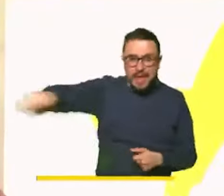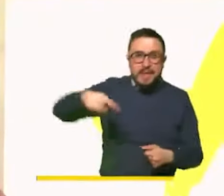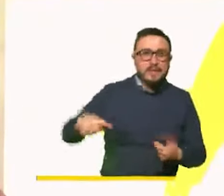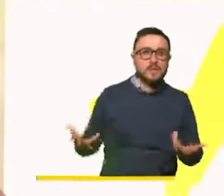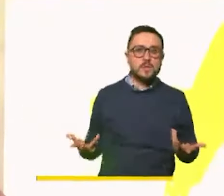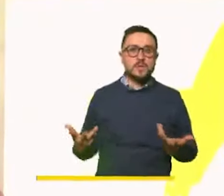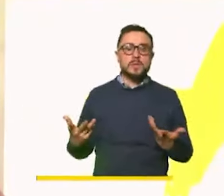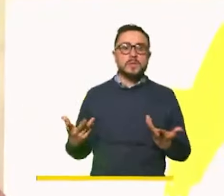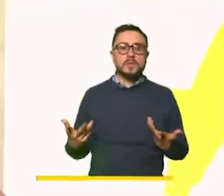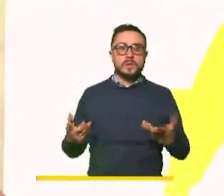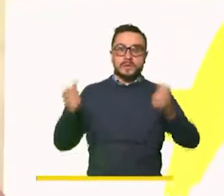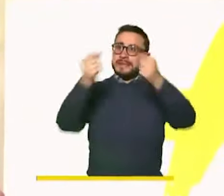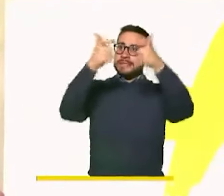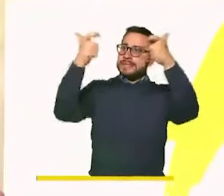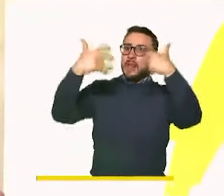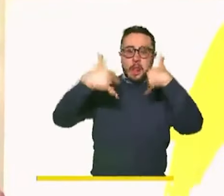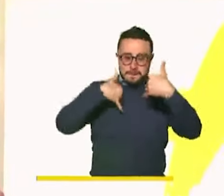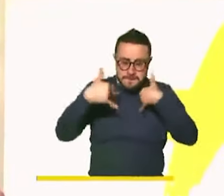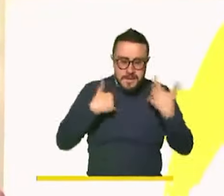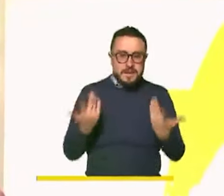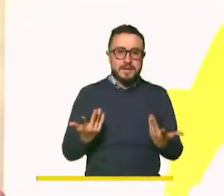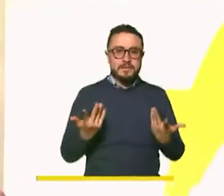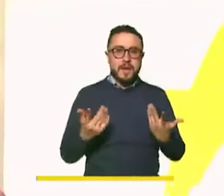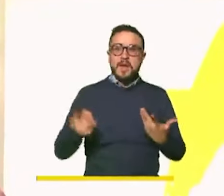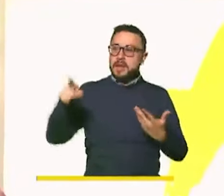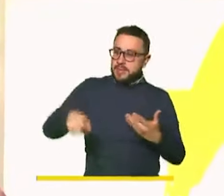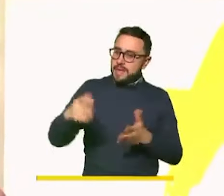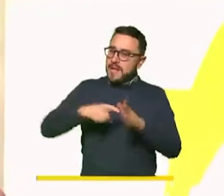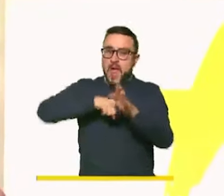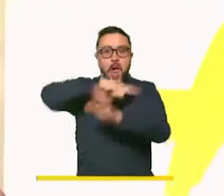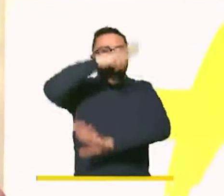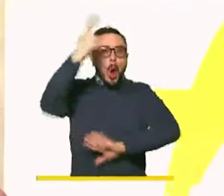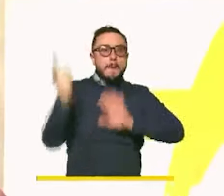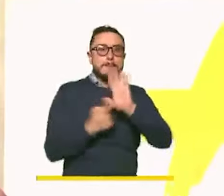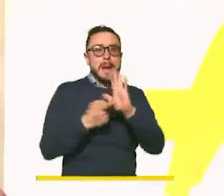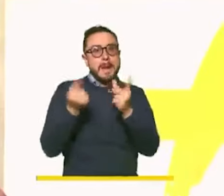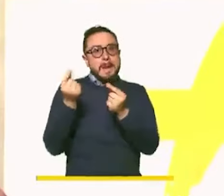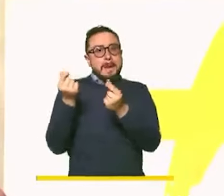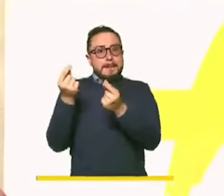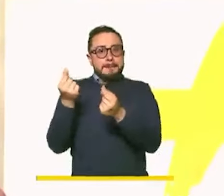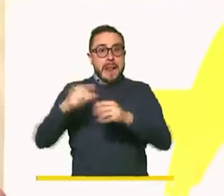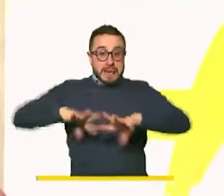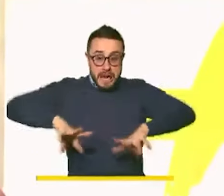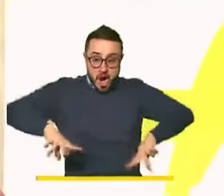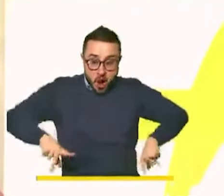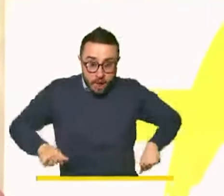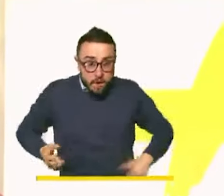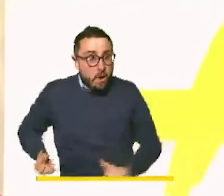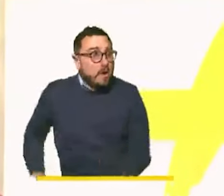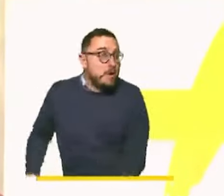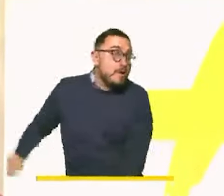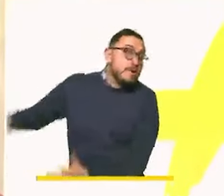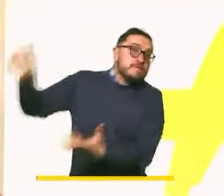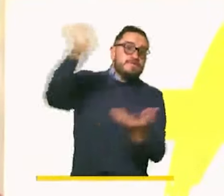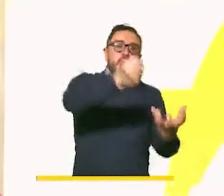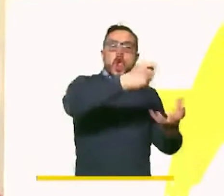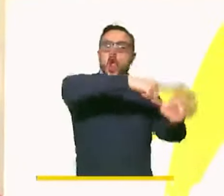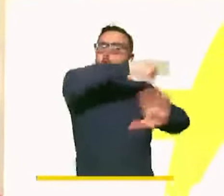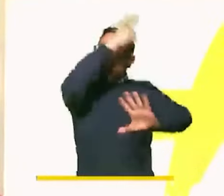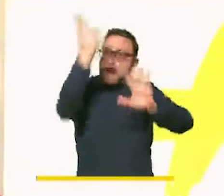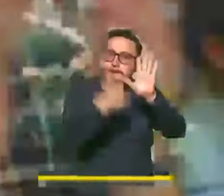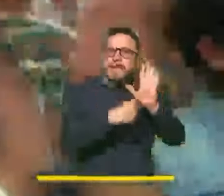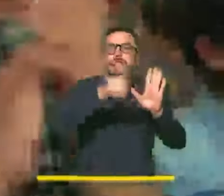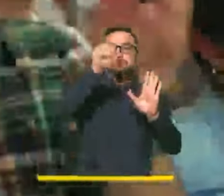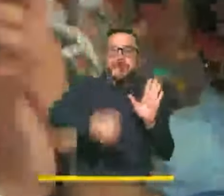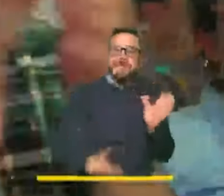Como víctima de la nación, tienen que devolver hasta el último peso de lo que se robaron.